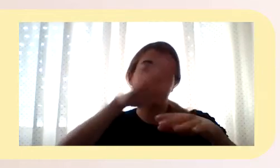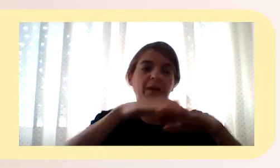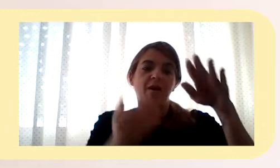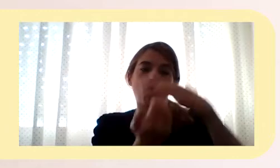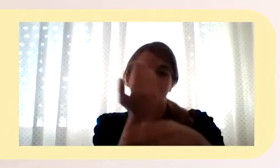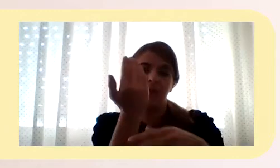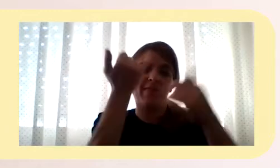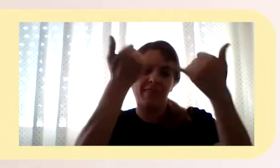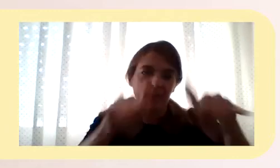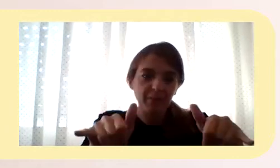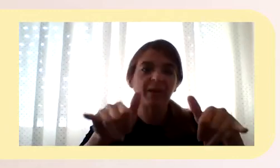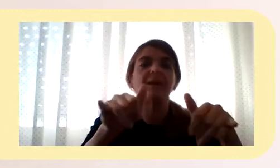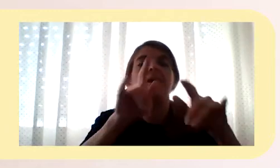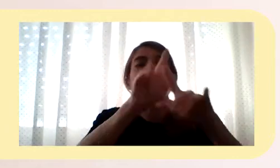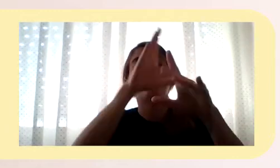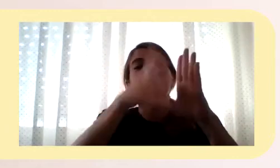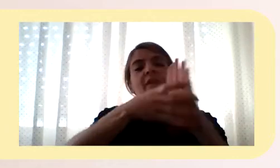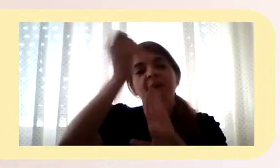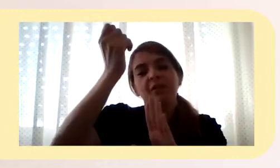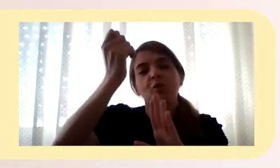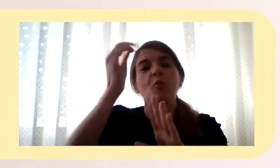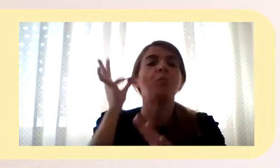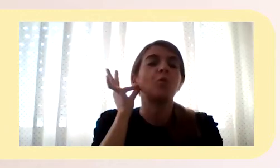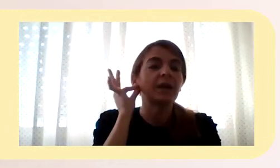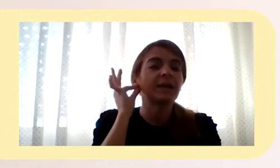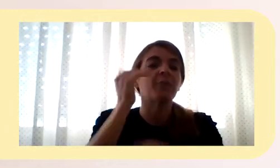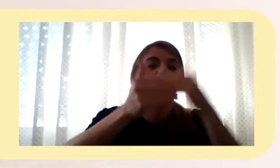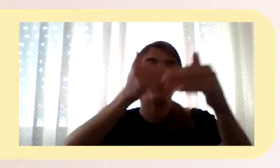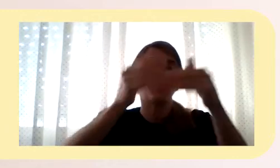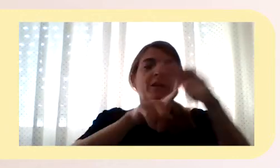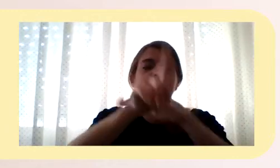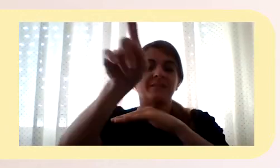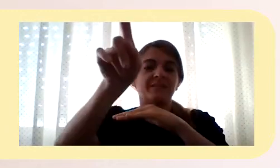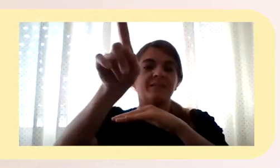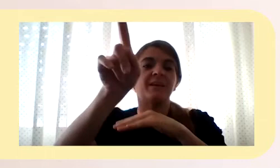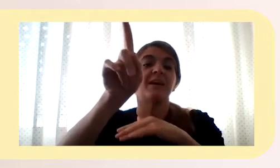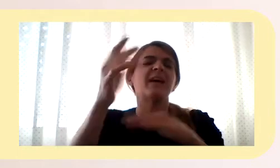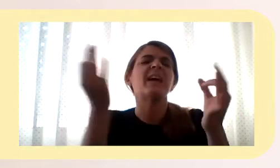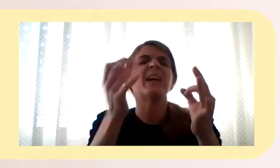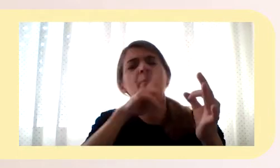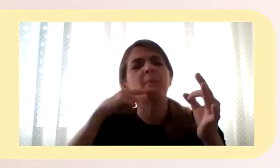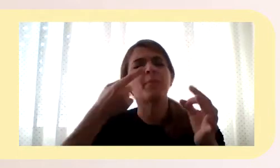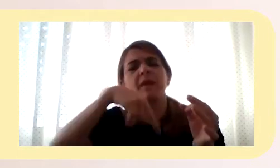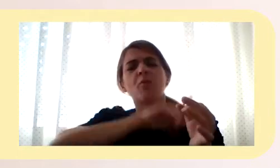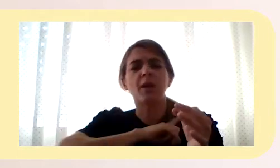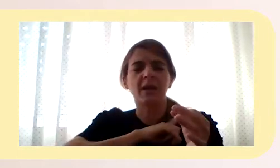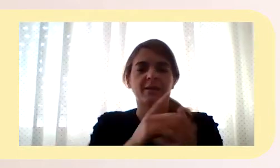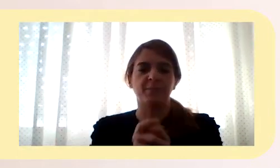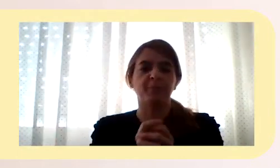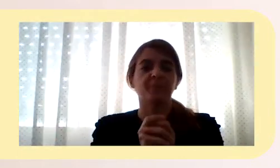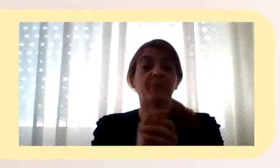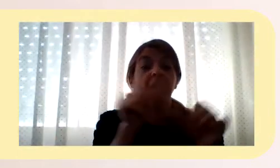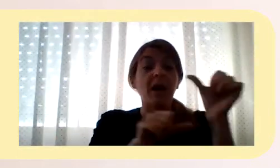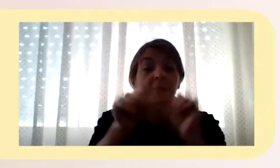jornada organizada por la Federación de Mujeres Progresistas ¿Qué nos duele? Género y salud. Como decía, a partir de ese